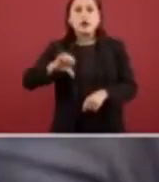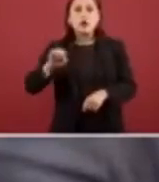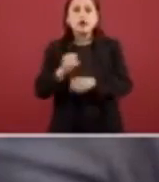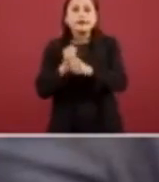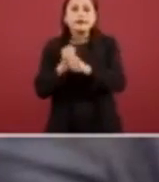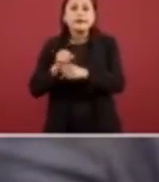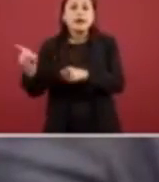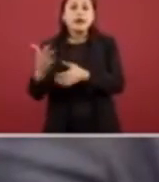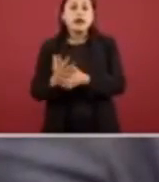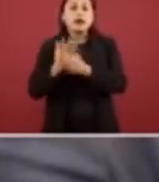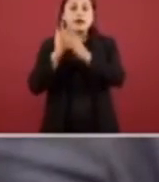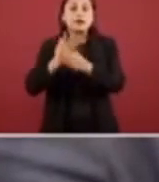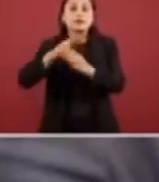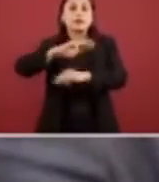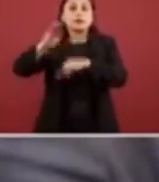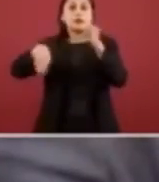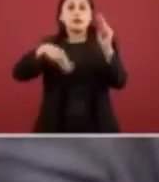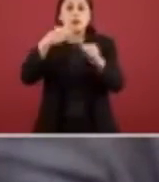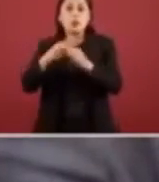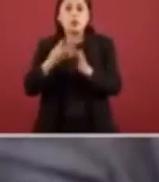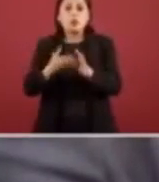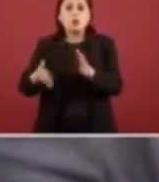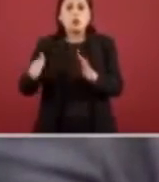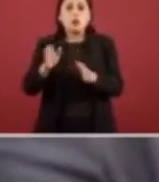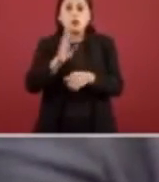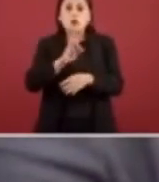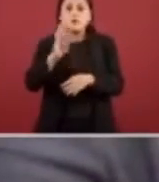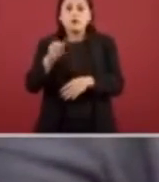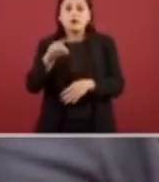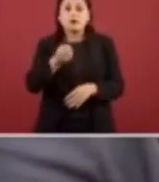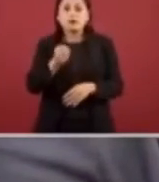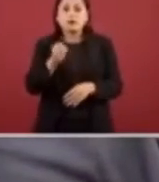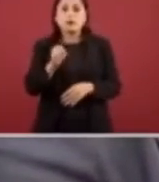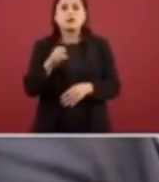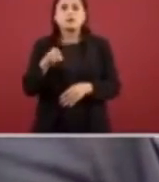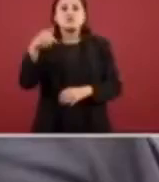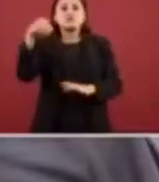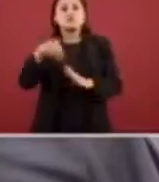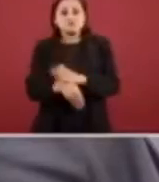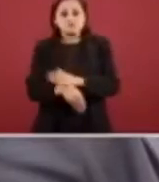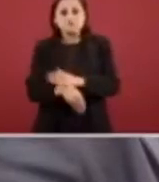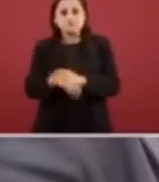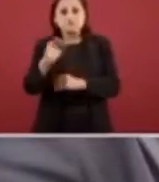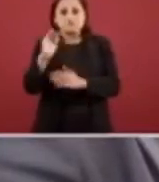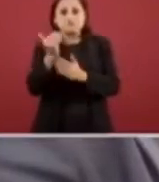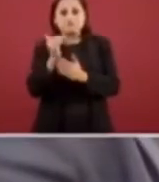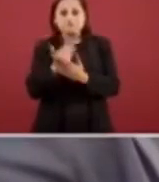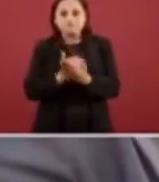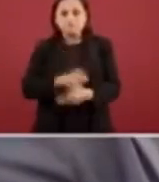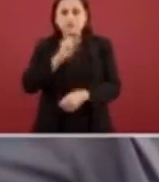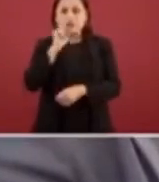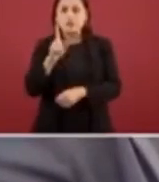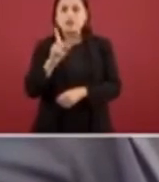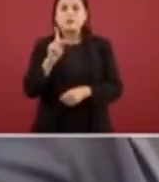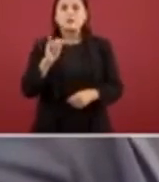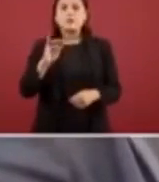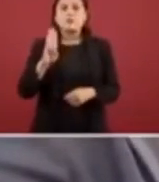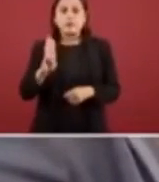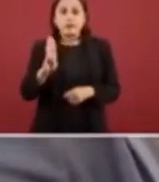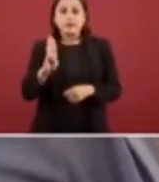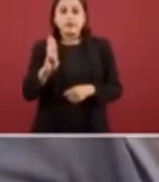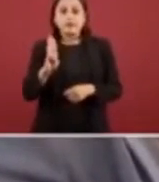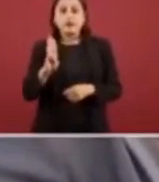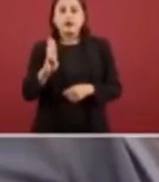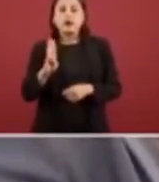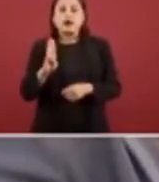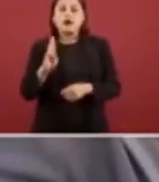El indicador global de actividad económica de septiembre va a la baja. También el Producto Interno Bruto del tercer trimestre